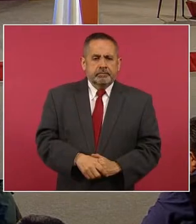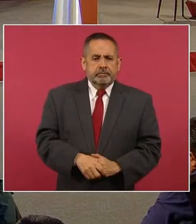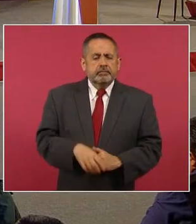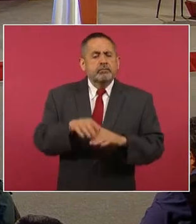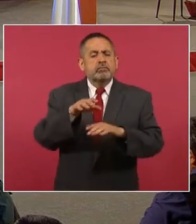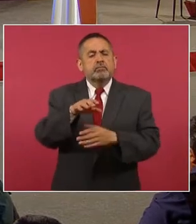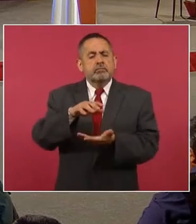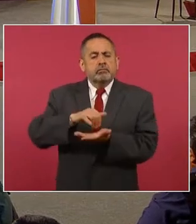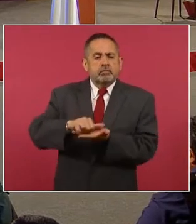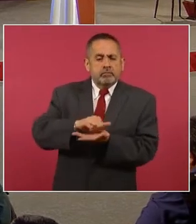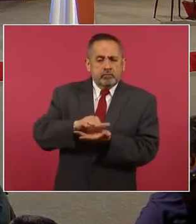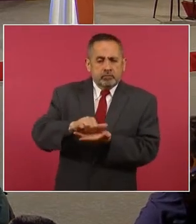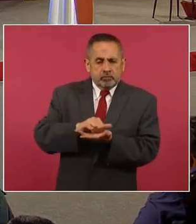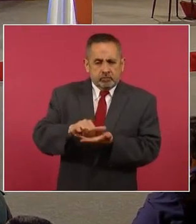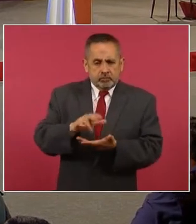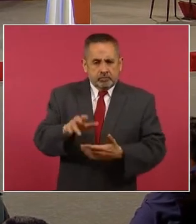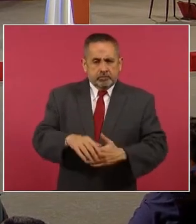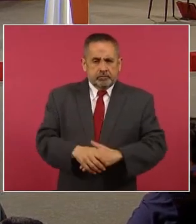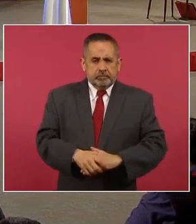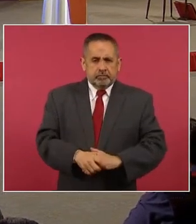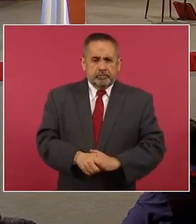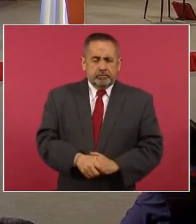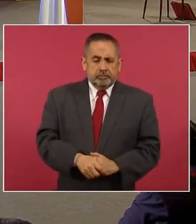De lo de Nueva York.